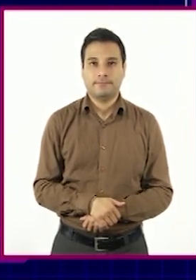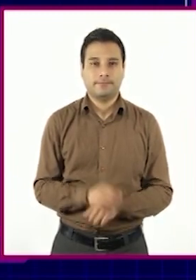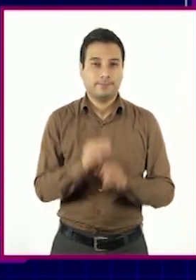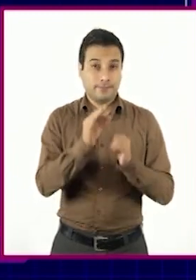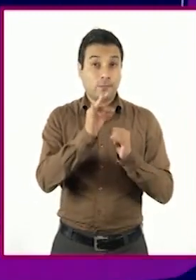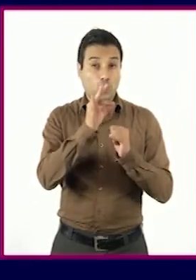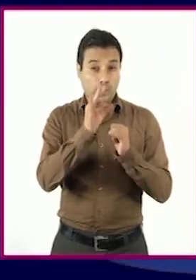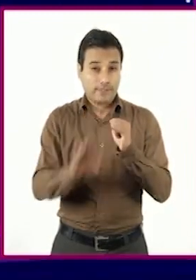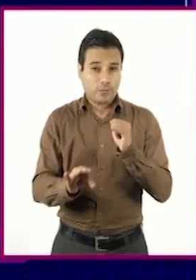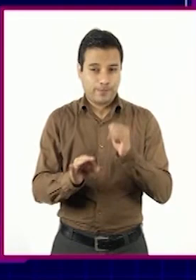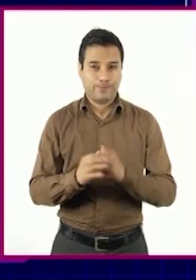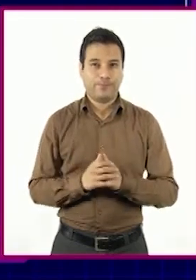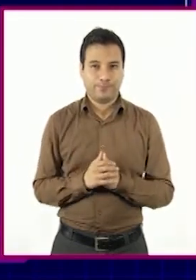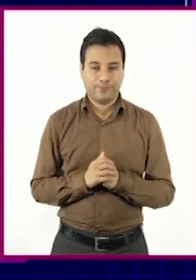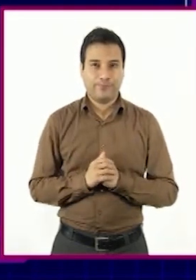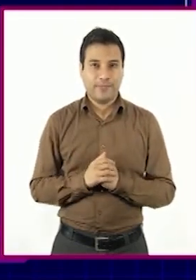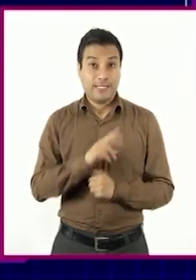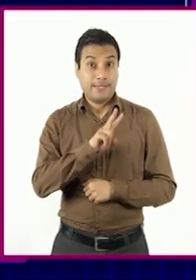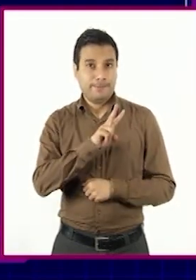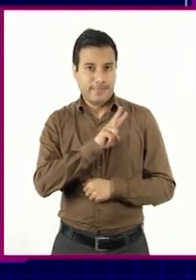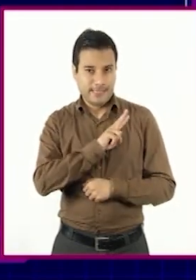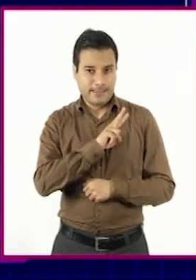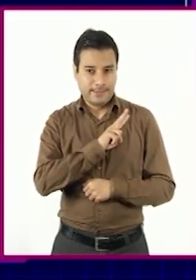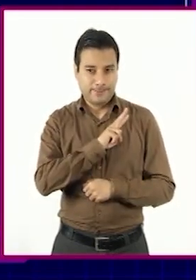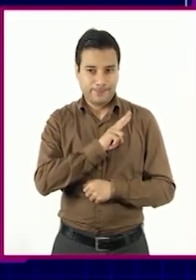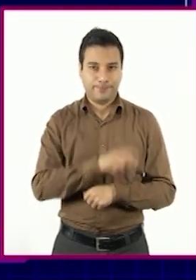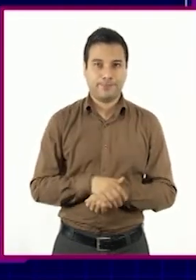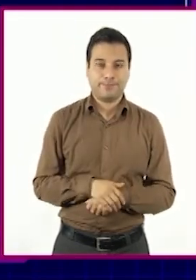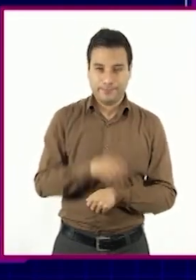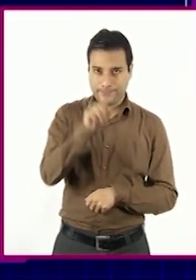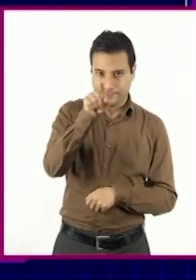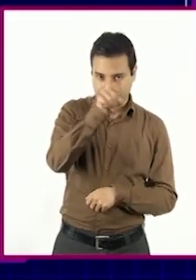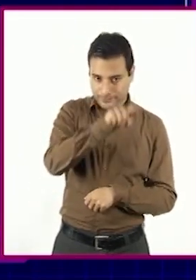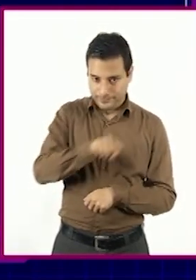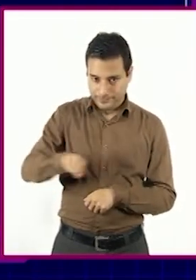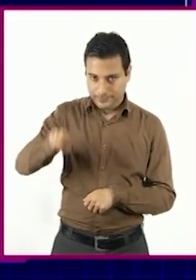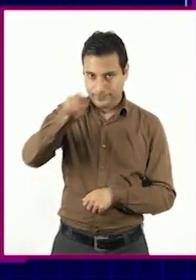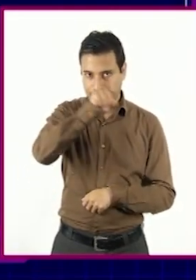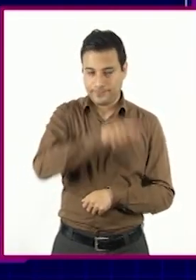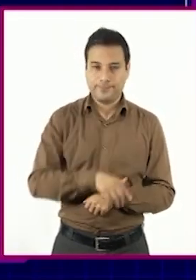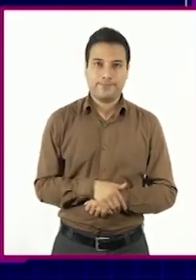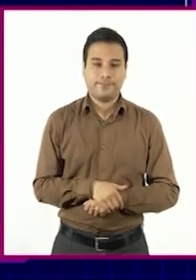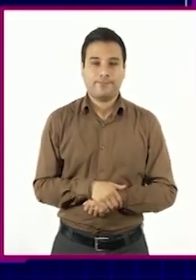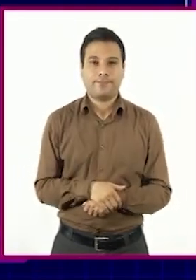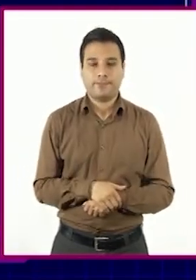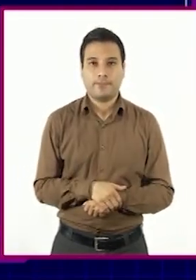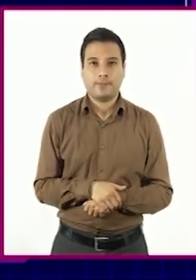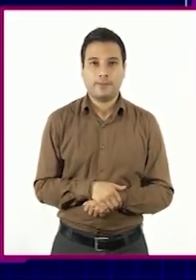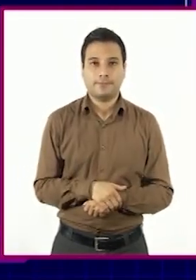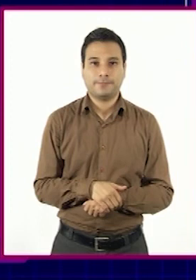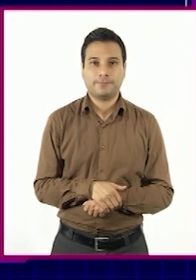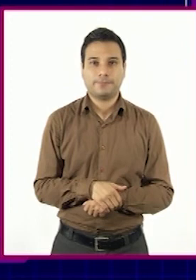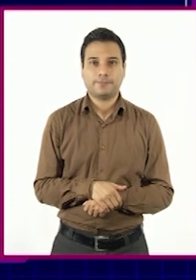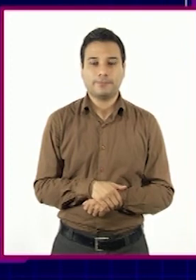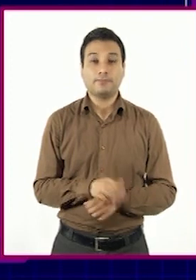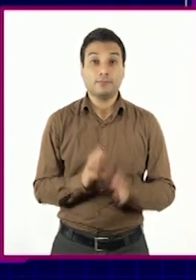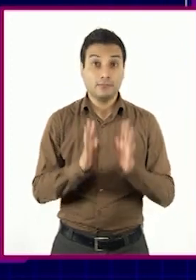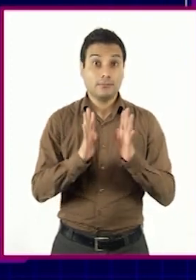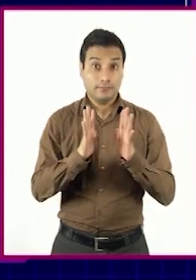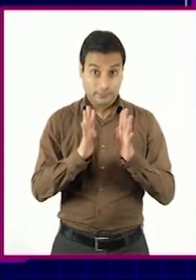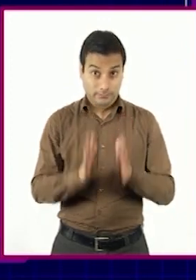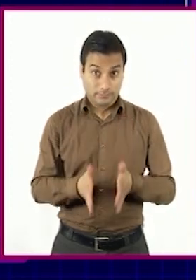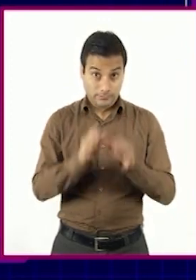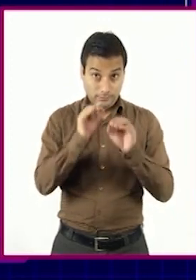último, con los datos de Vicente, tracen la gráfica circular. A partir de trazar una circunferencia de